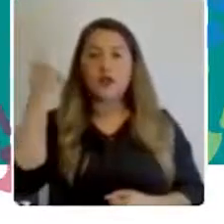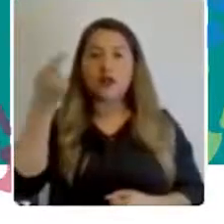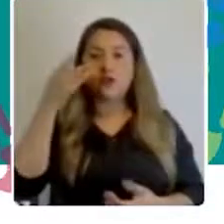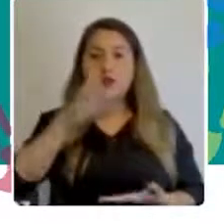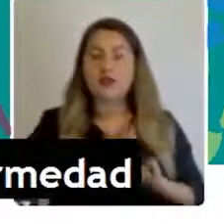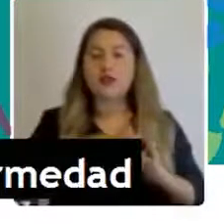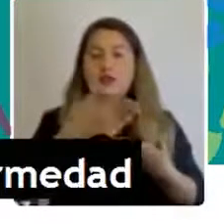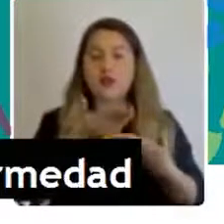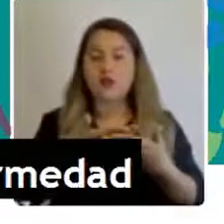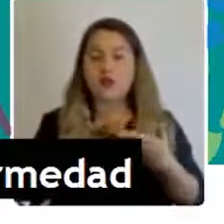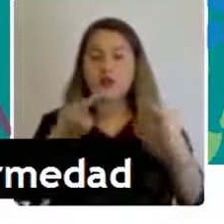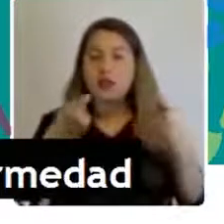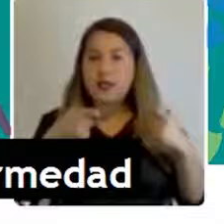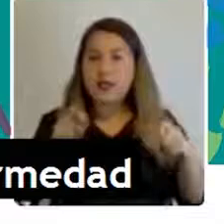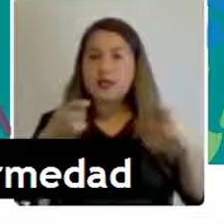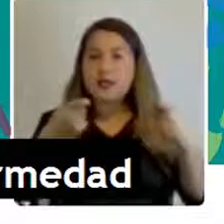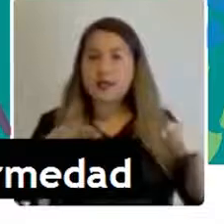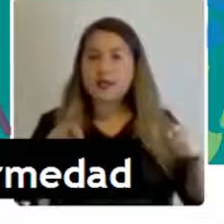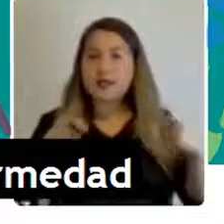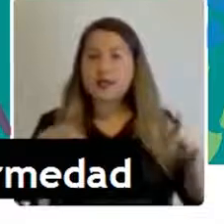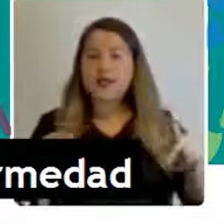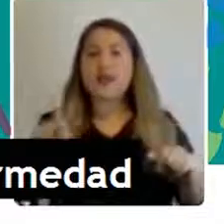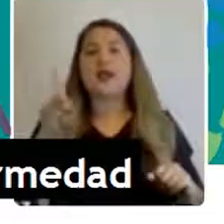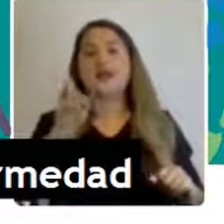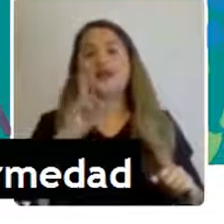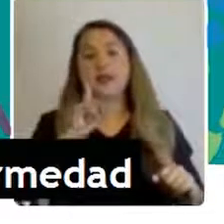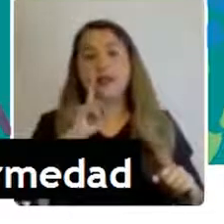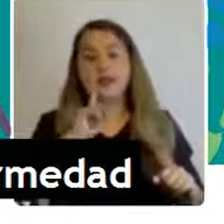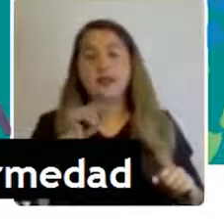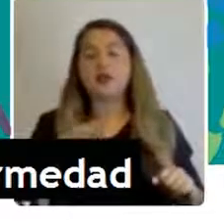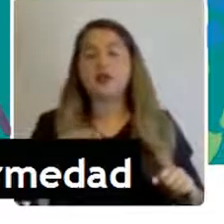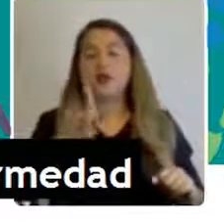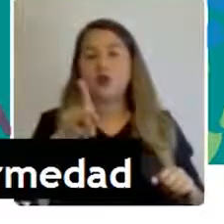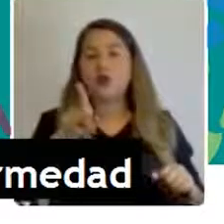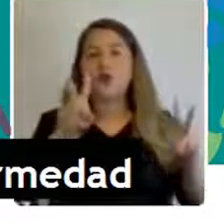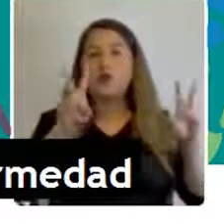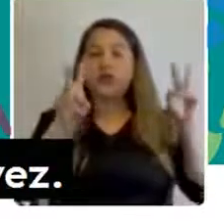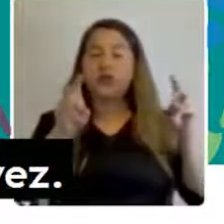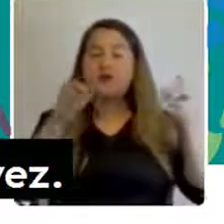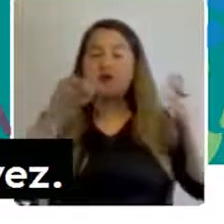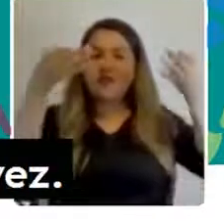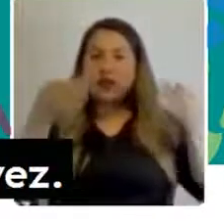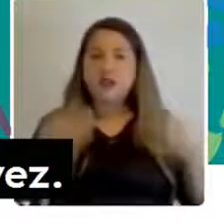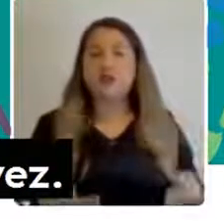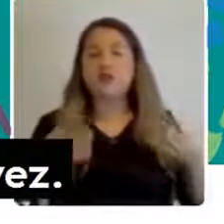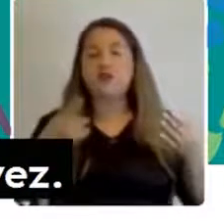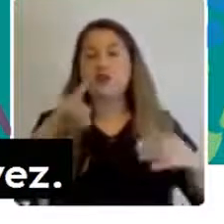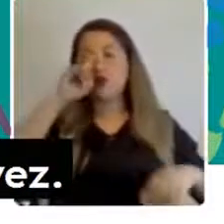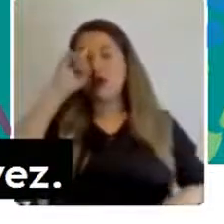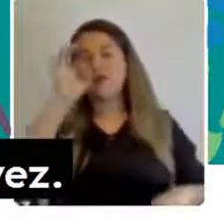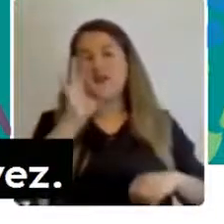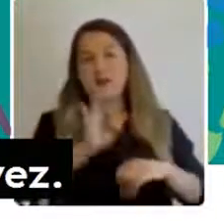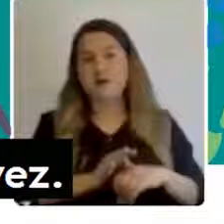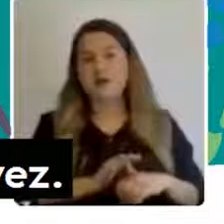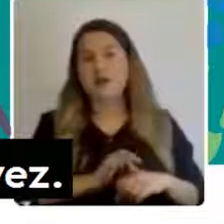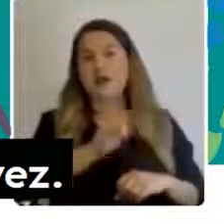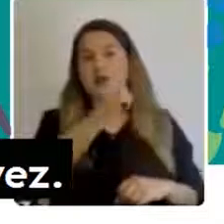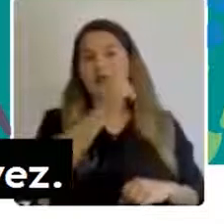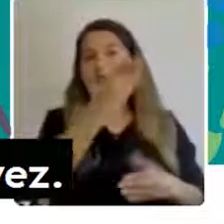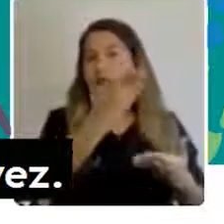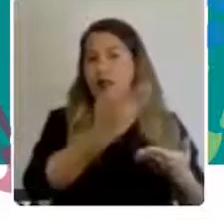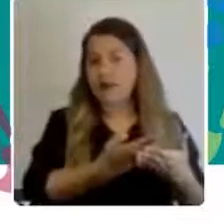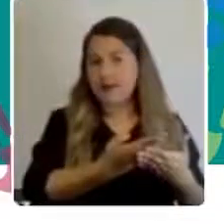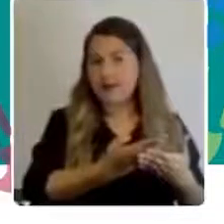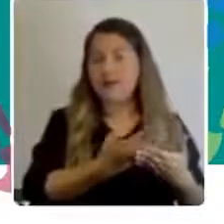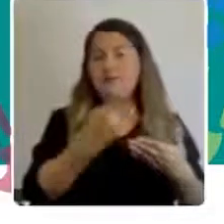de tener una transición efectiva de una enfermedad a la vez a muchas enfermedades a la